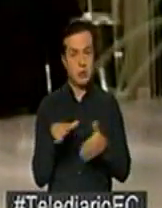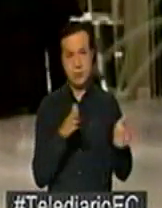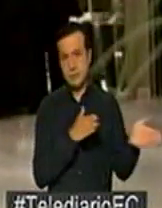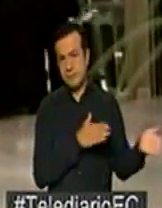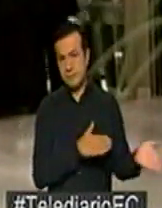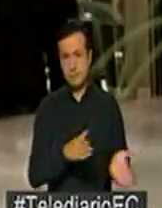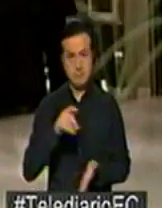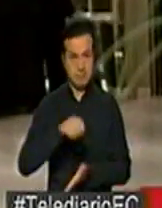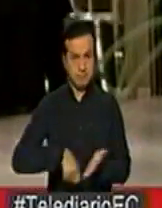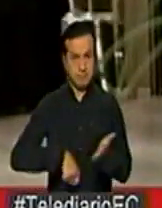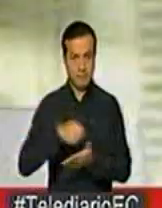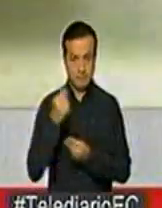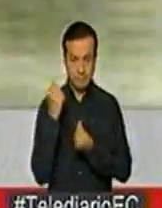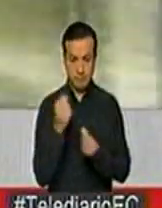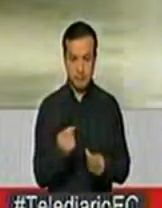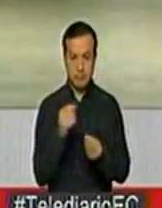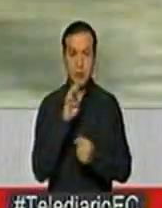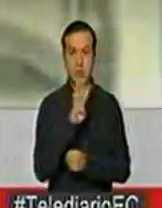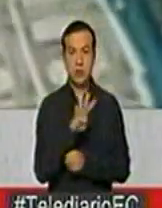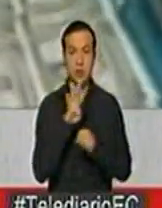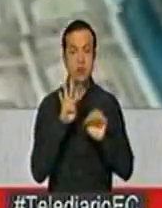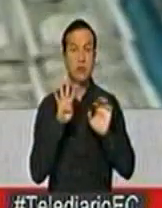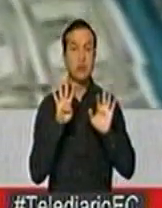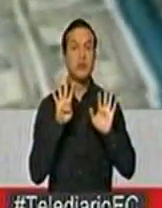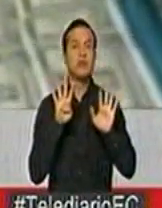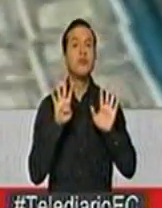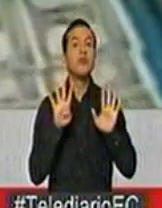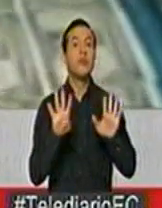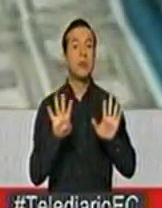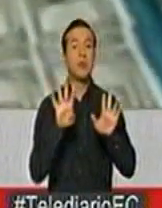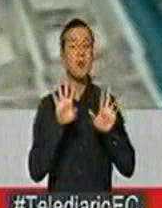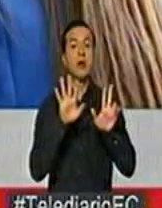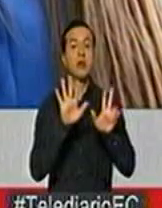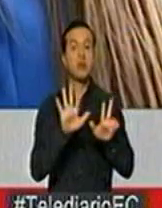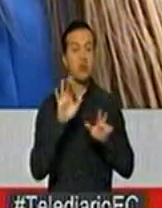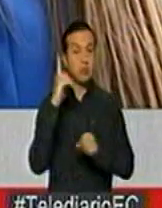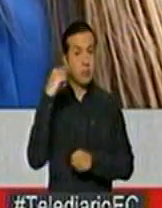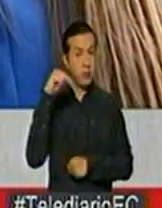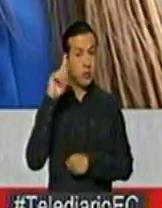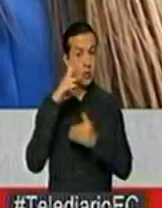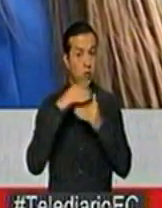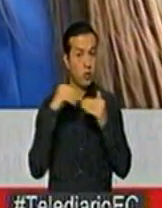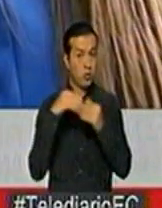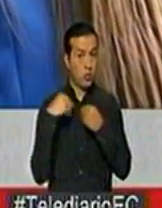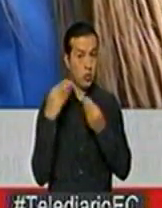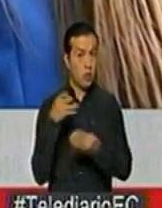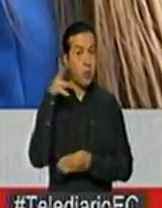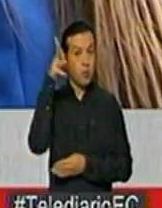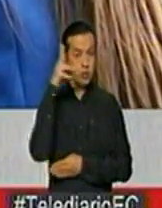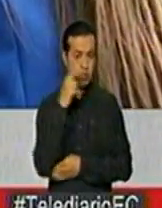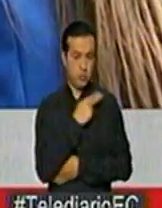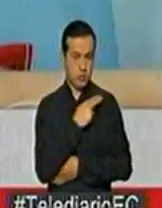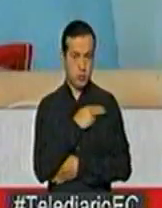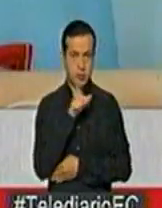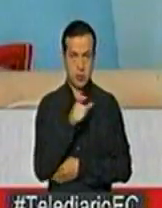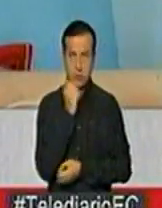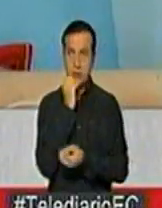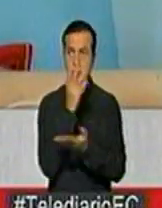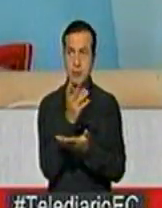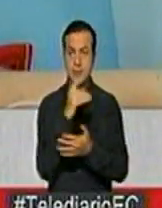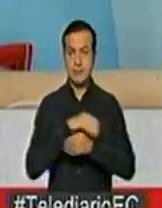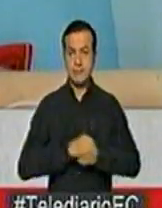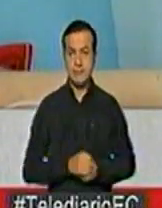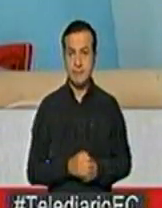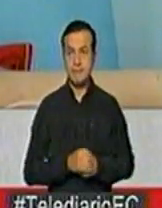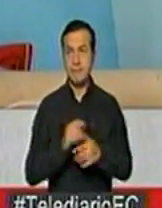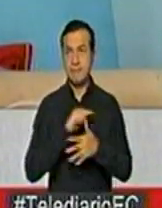por aprobarse un desembolso de 498 millones de dólares. Así lo explica el docente universitario Jorge Salgado. Y las